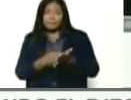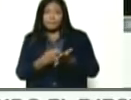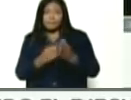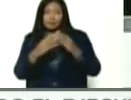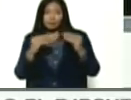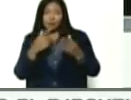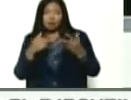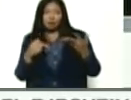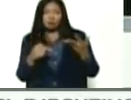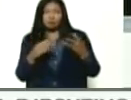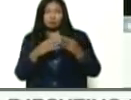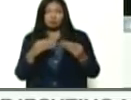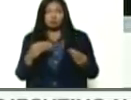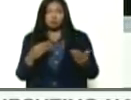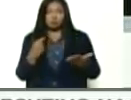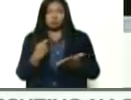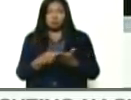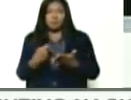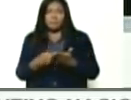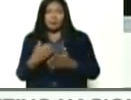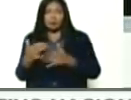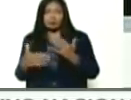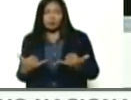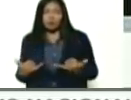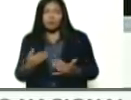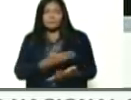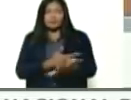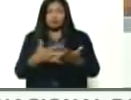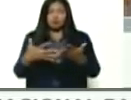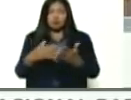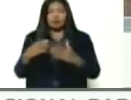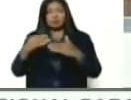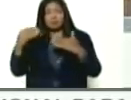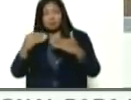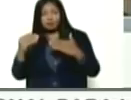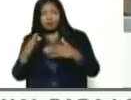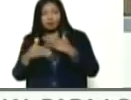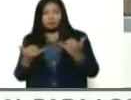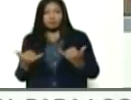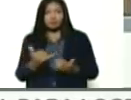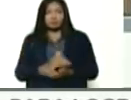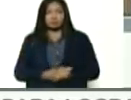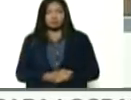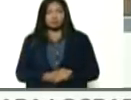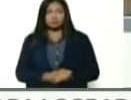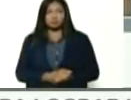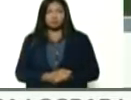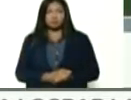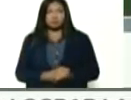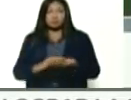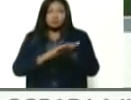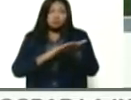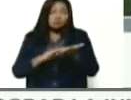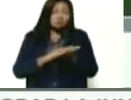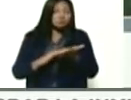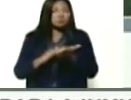ping del billete todos todos todos los millones de dólares recuperando